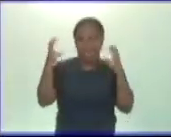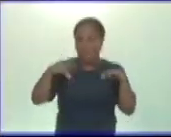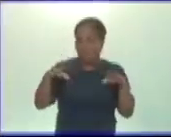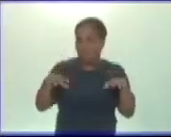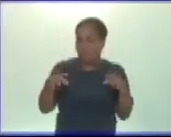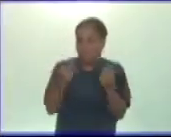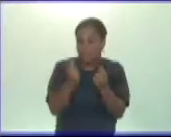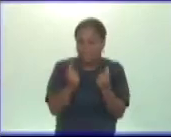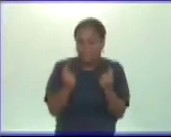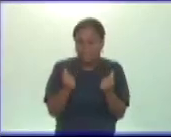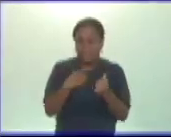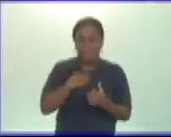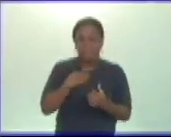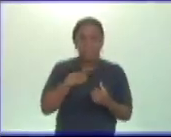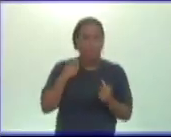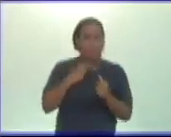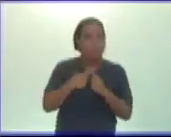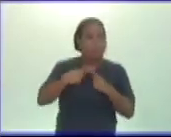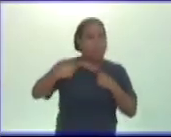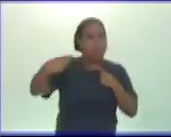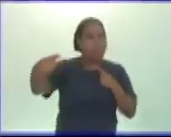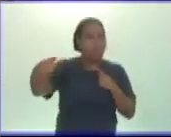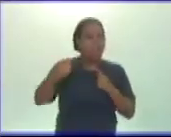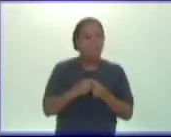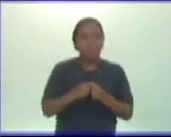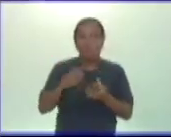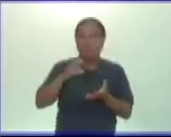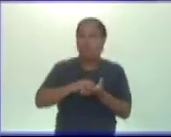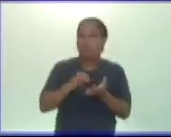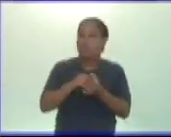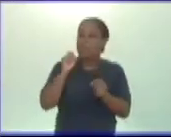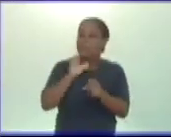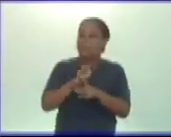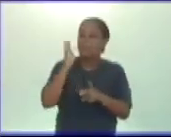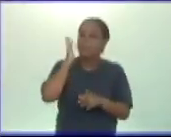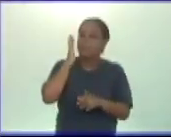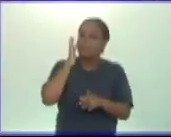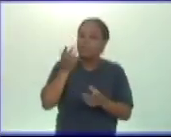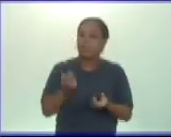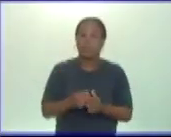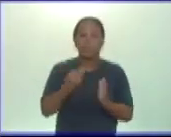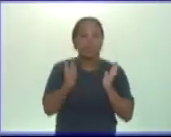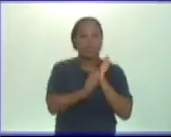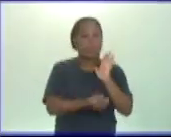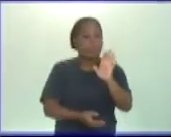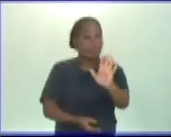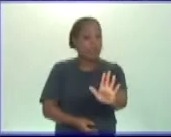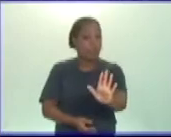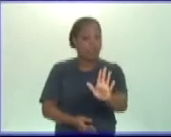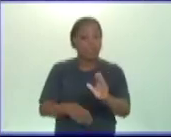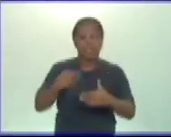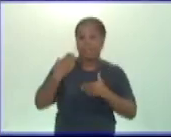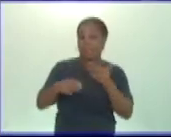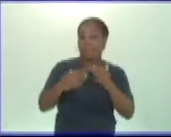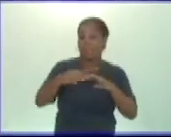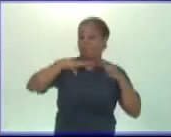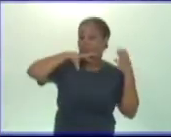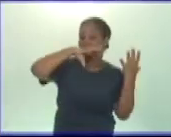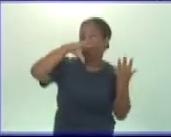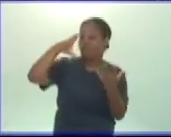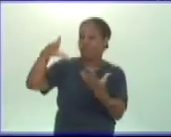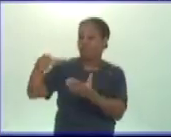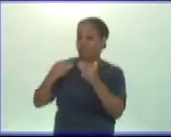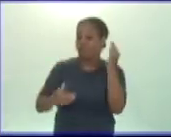un lugar lejos de las fuentes de emisión de la contaminación, lo que demuestra que el problema está globalizado a escala